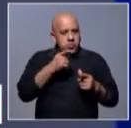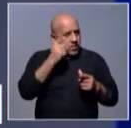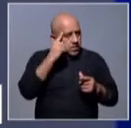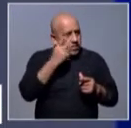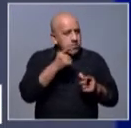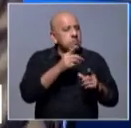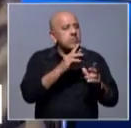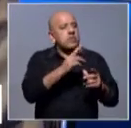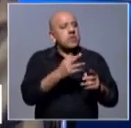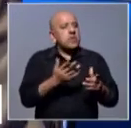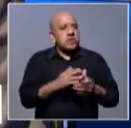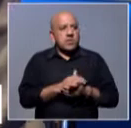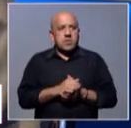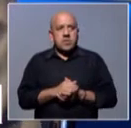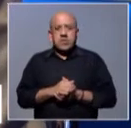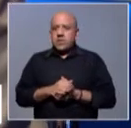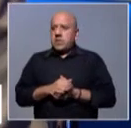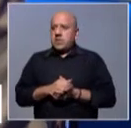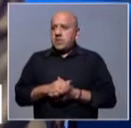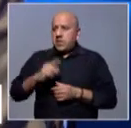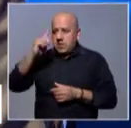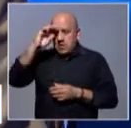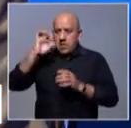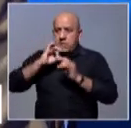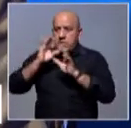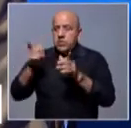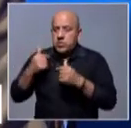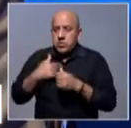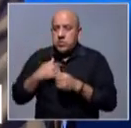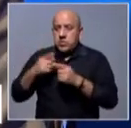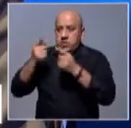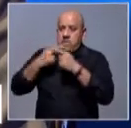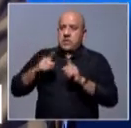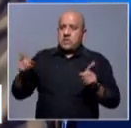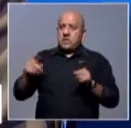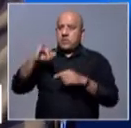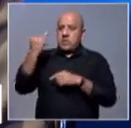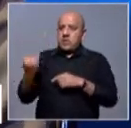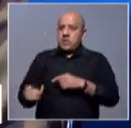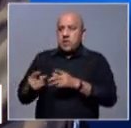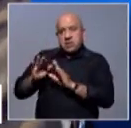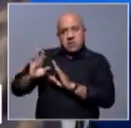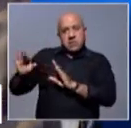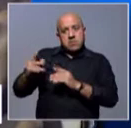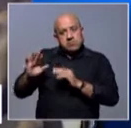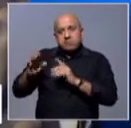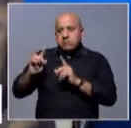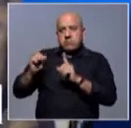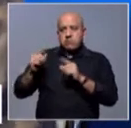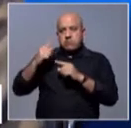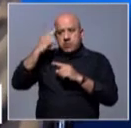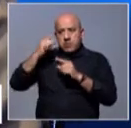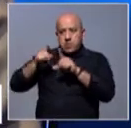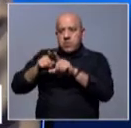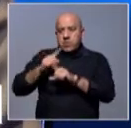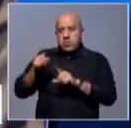responde pro ver claramente nosotros tenemos diferencias con manny río y con lo que son su postura nosotros creemos